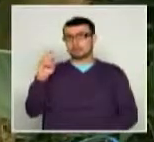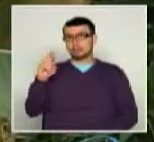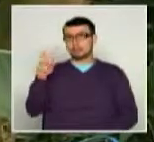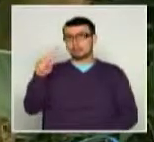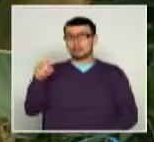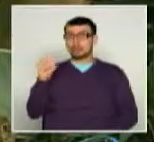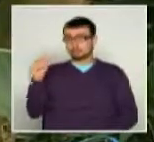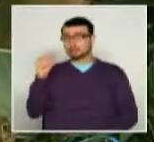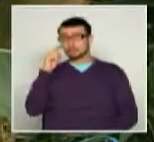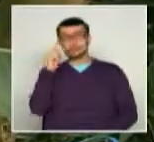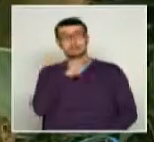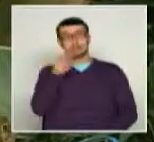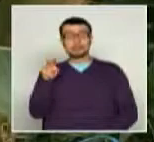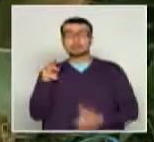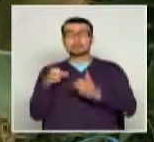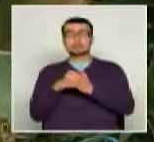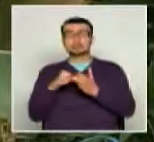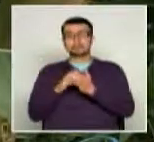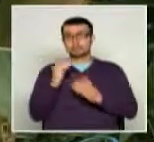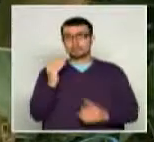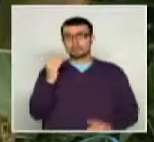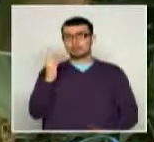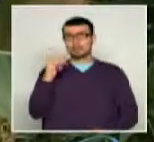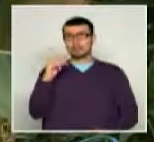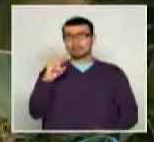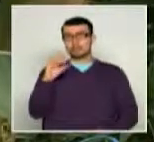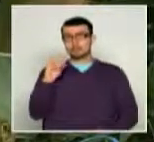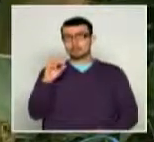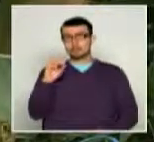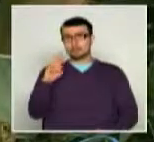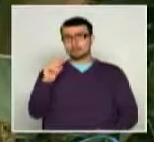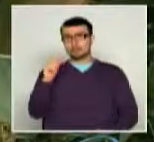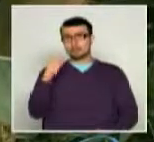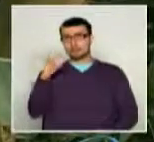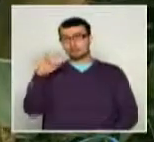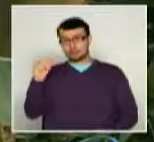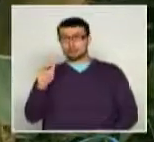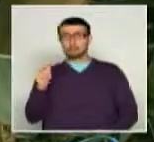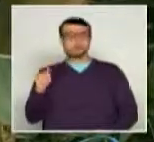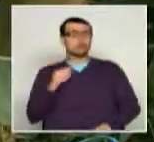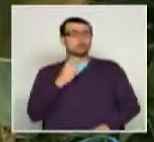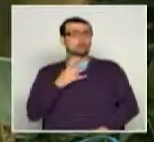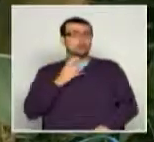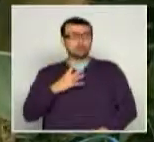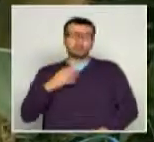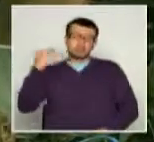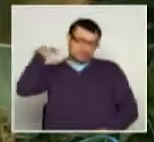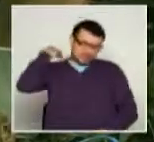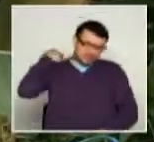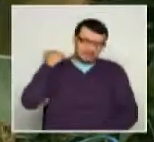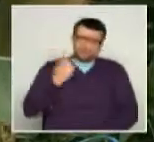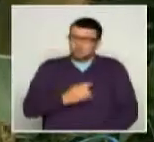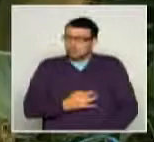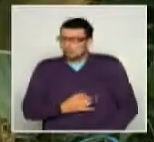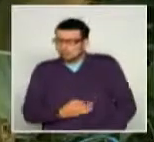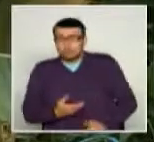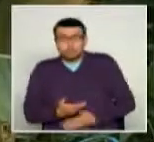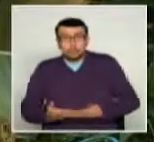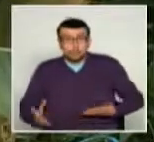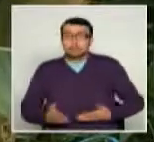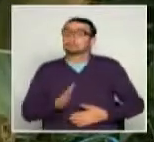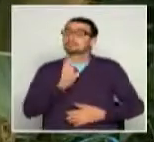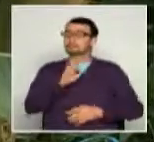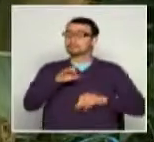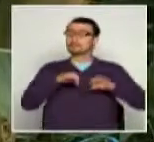quiropraxia, pero el manejo del dolor de la ciática, dolor de espaldas y tanto tipo de dolor, estaremos contándoles a